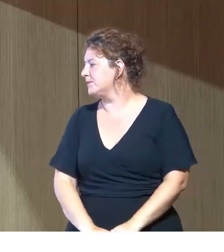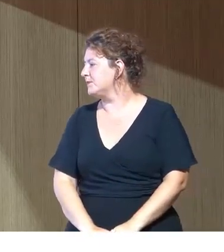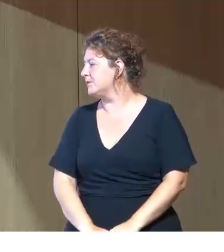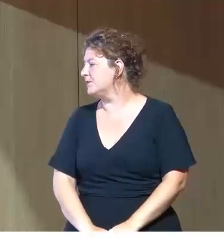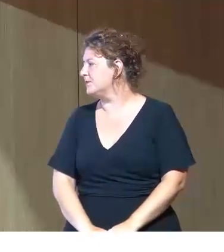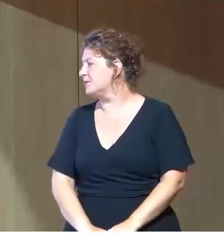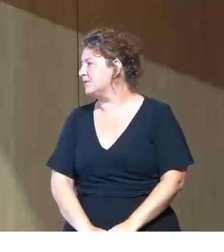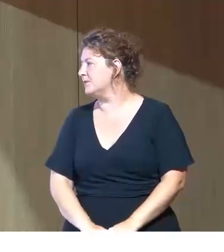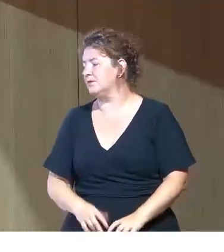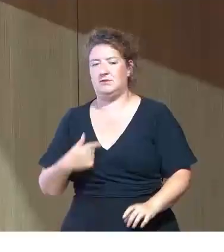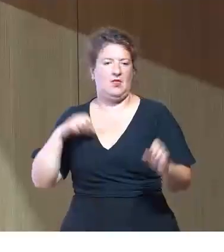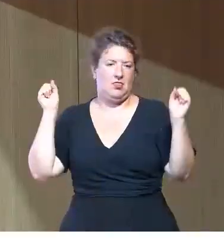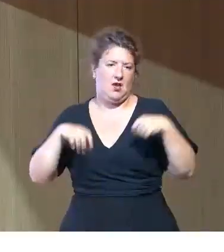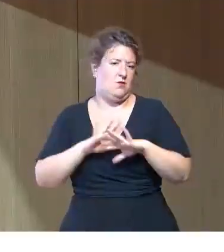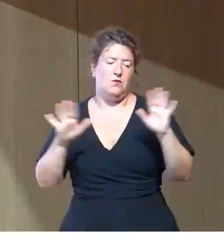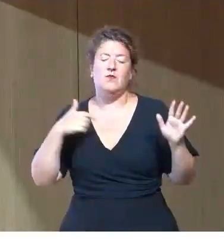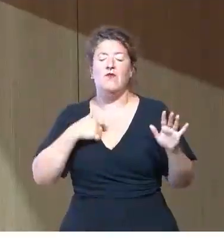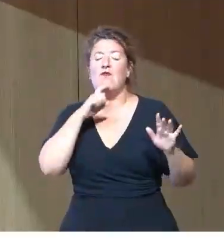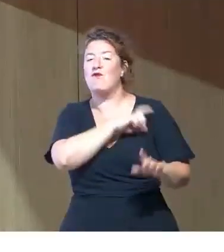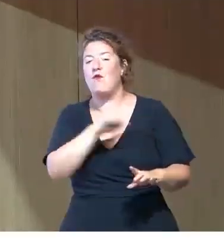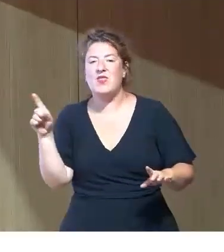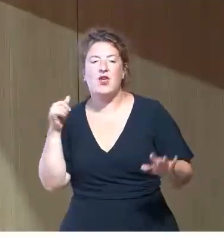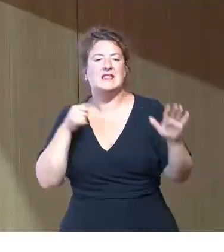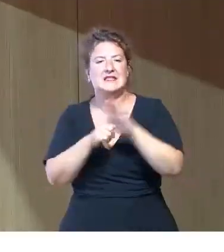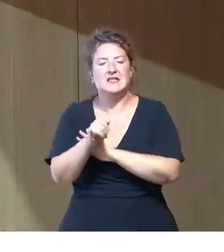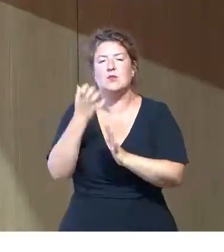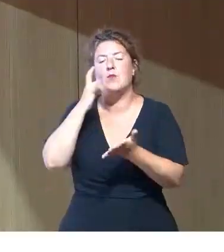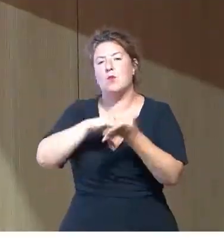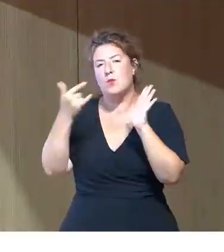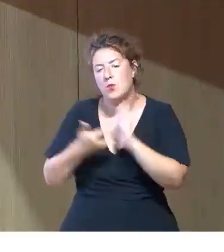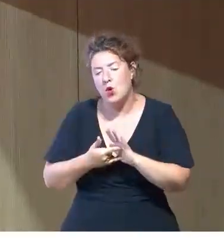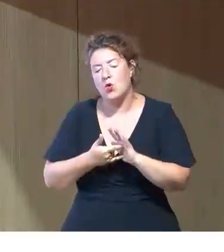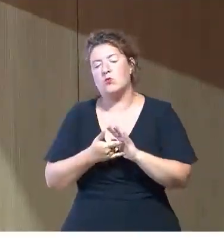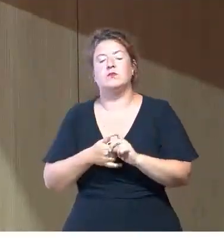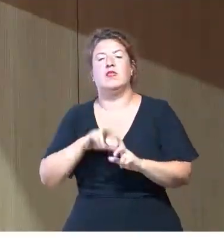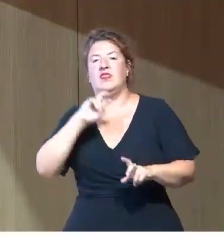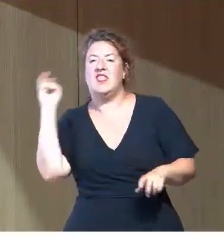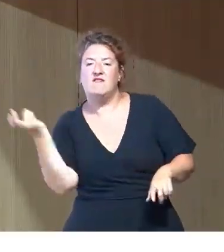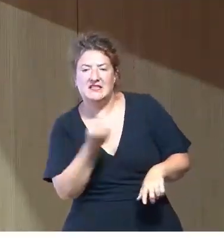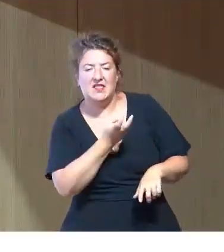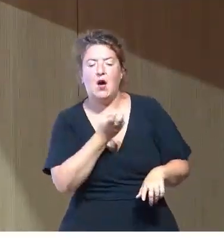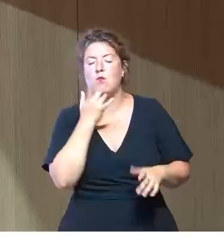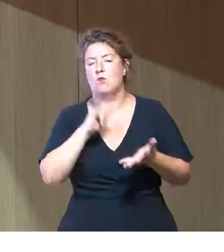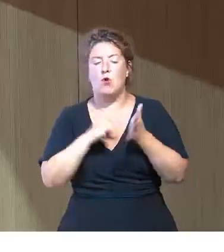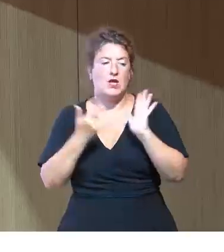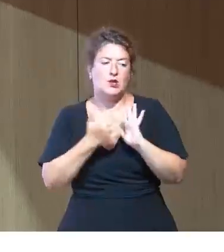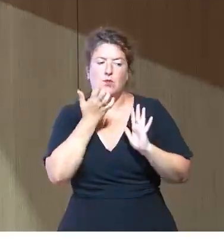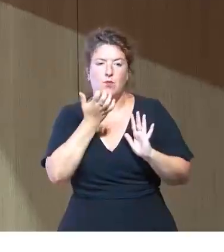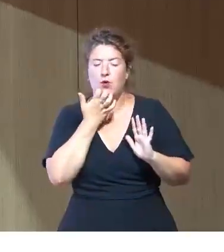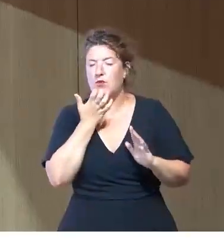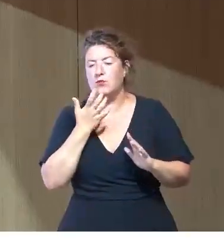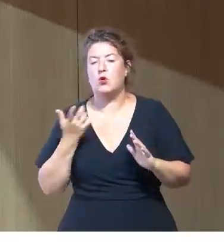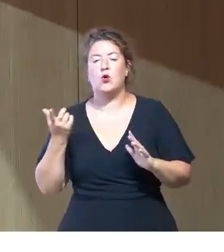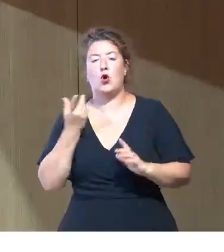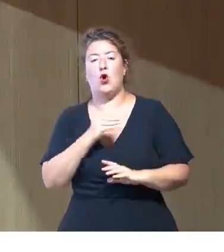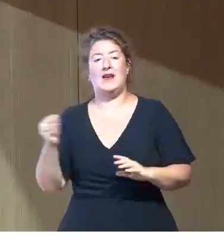Totalmente de acuerdo y desde fundación once inserta estamos impulsando proyectos como universidad que es un proyecto que pone a los